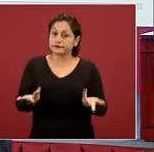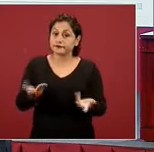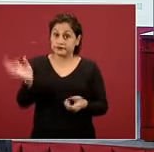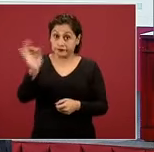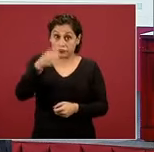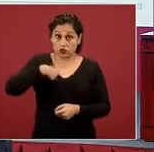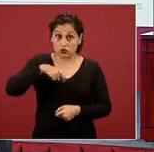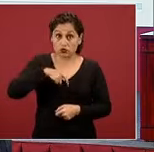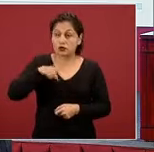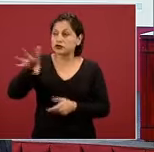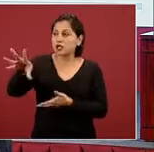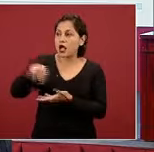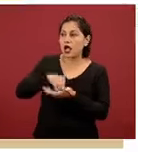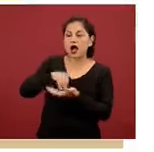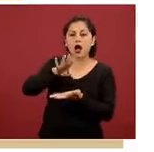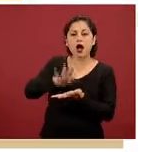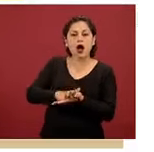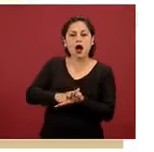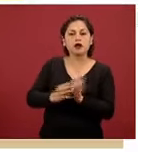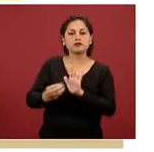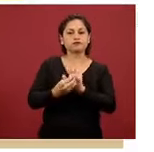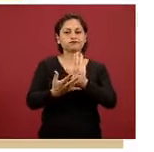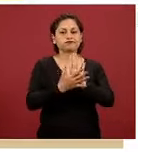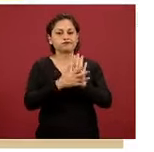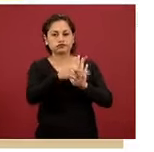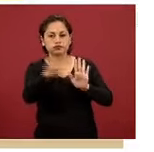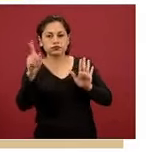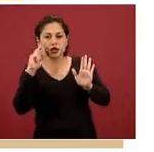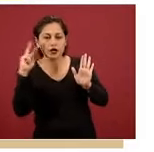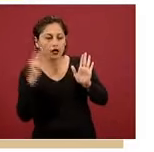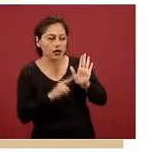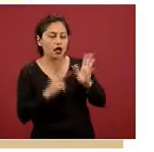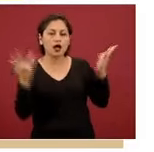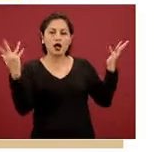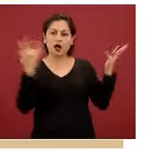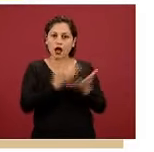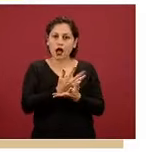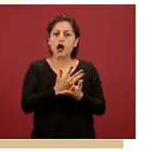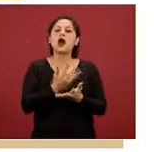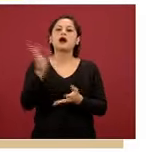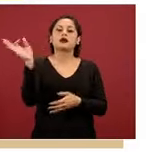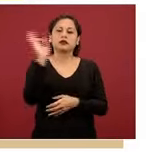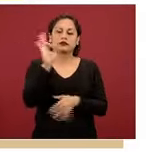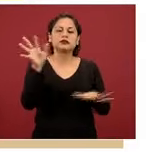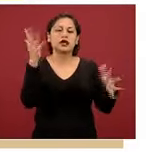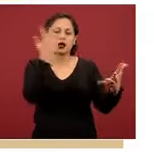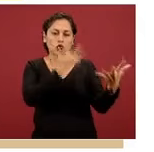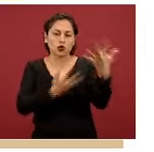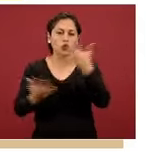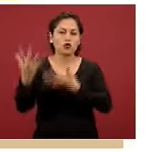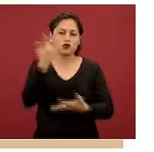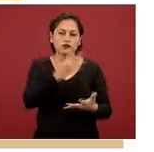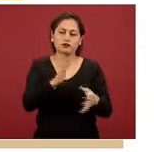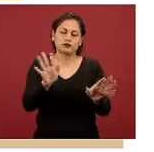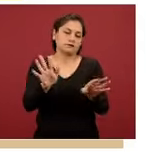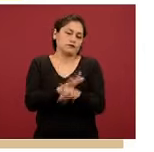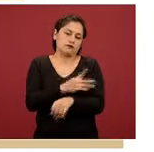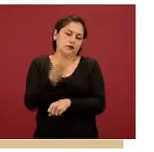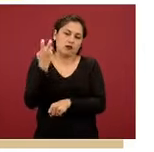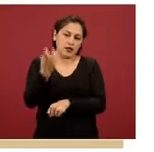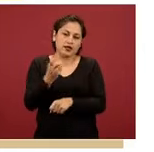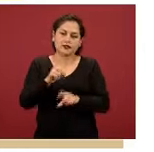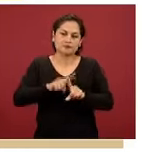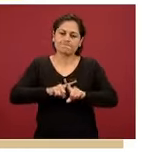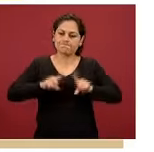datos, daría una falsa impresión de que ahí bruscamente se está terminando la epidemia, cosa que desafortunadamente no es el